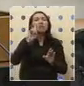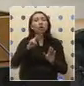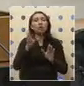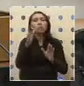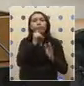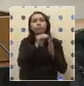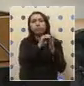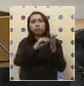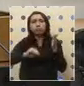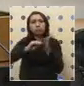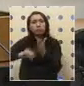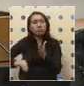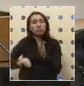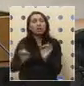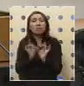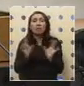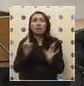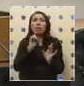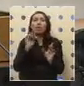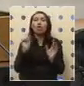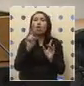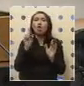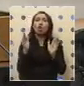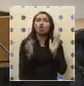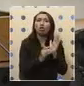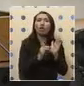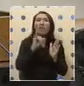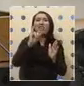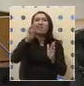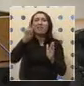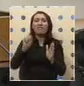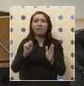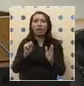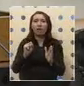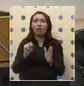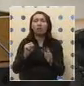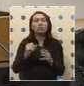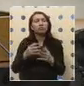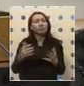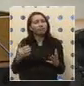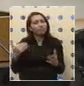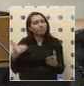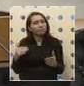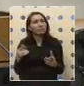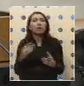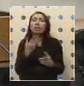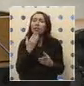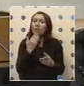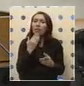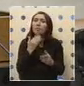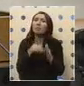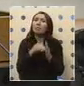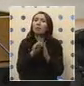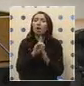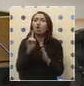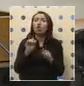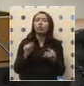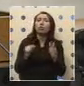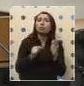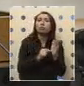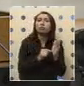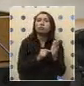Lo he dicho anteriormente, que no se toque el IVA, impuesto regresivo por excelencia, pero por sobre todo, que no se toque